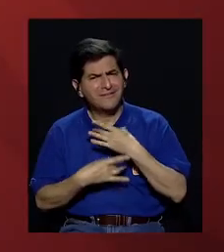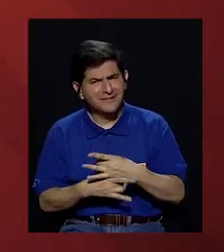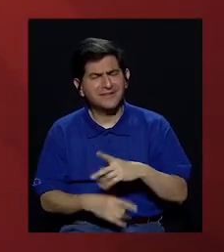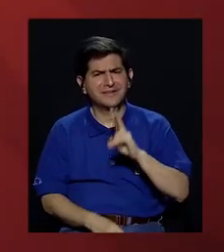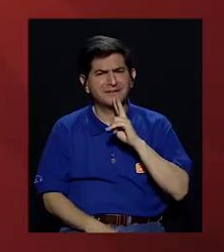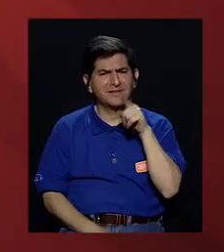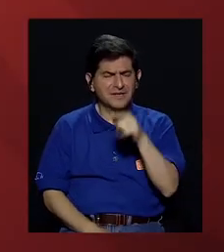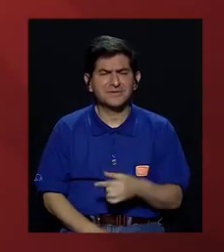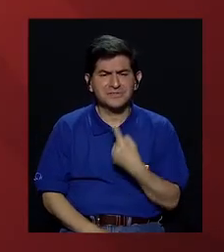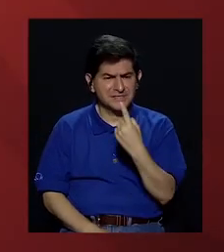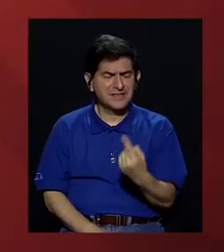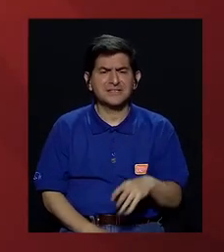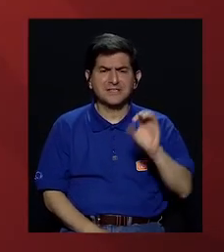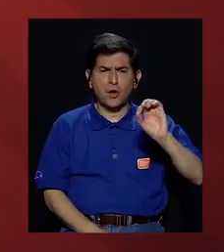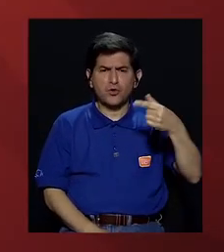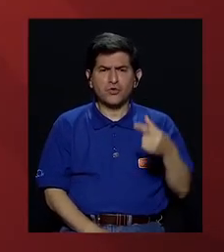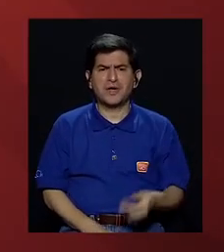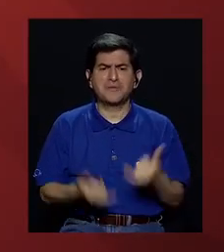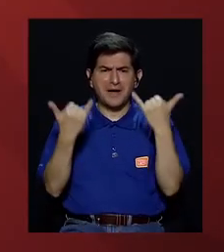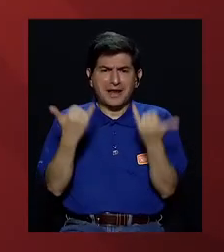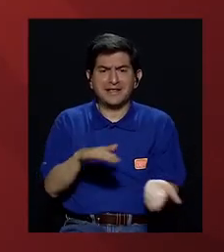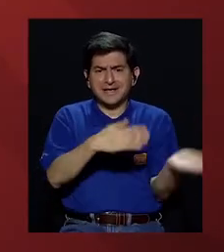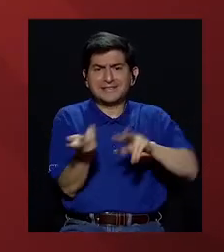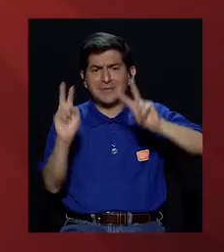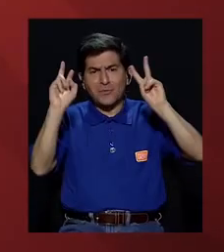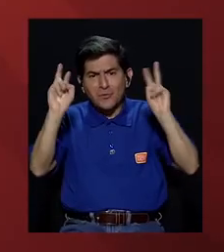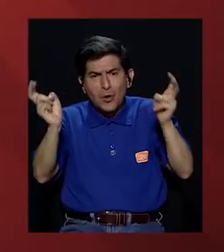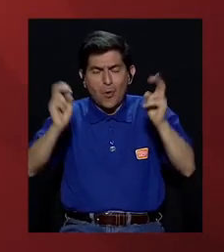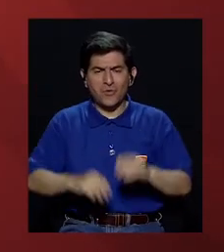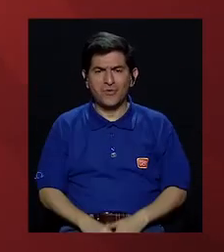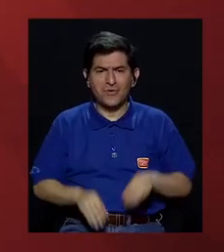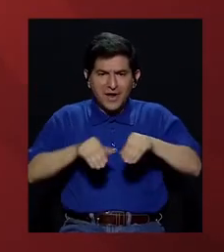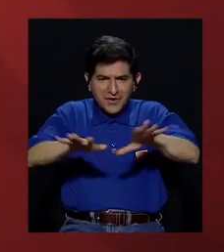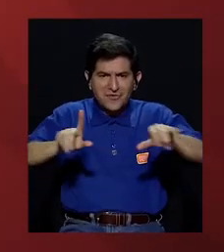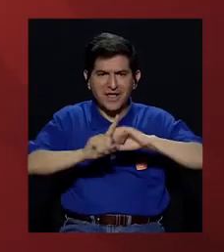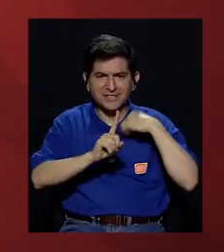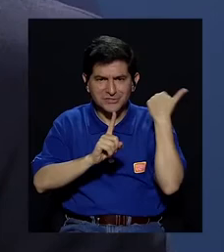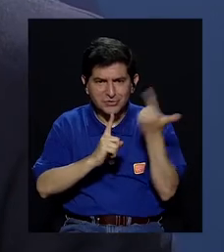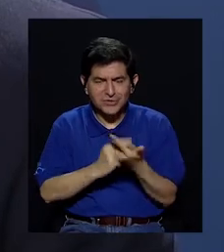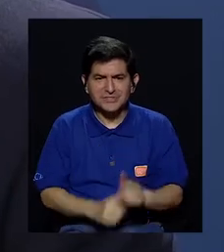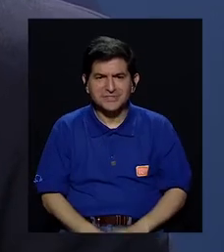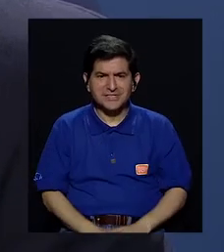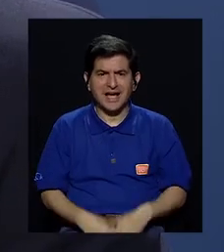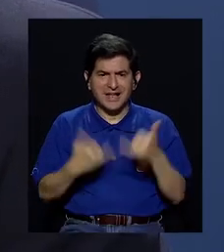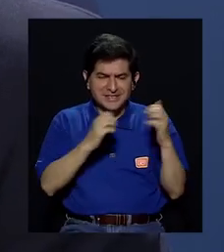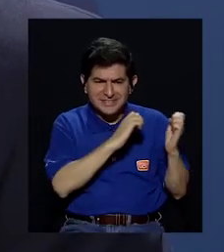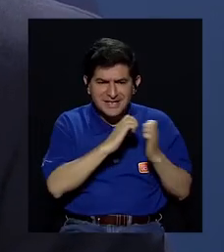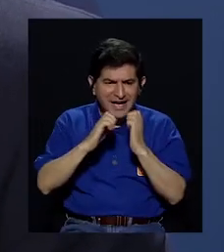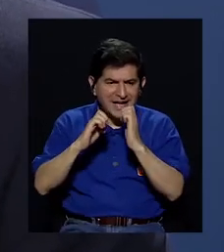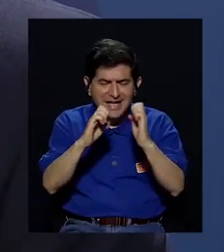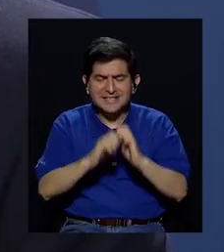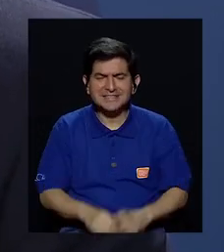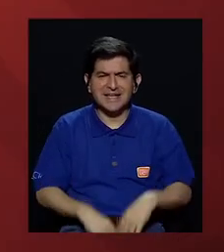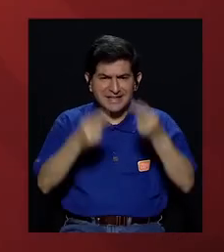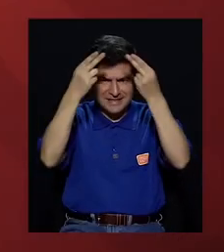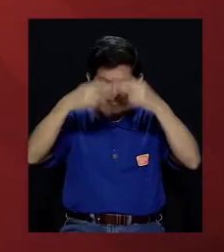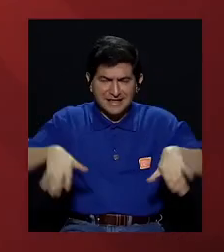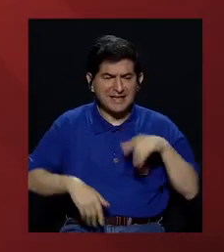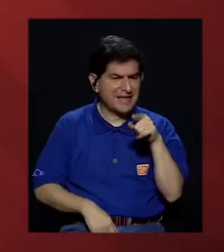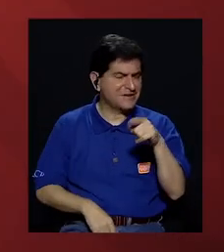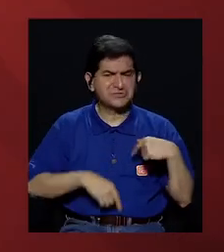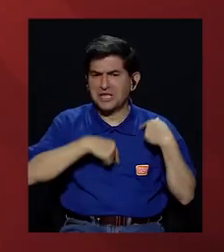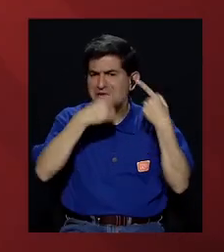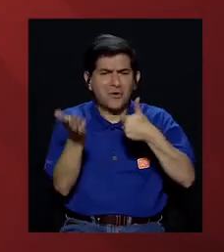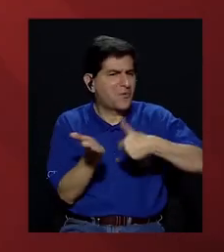está verdaderamente por fallecido otro llevar a pareciera que en redes sociales hay un consejo de estrategia digital de ni